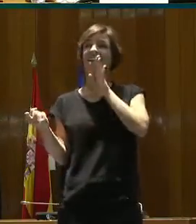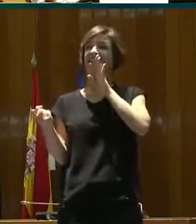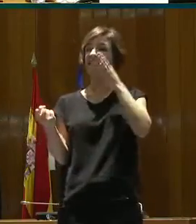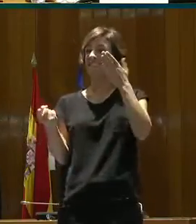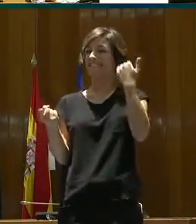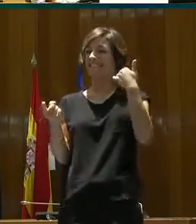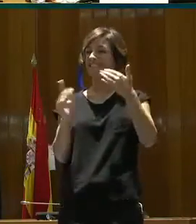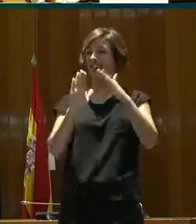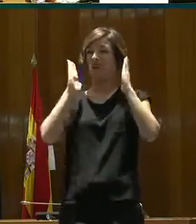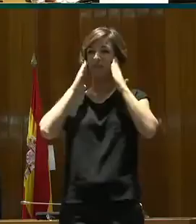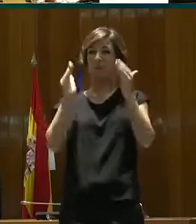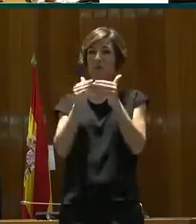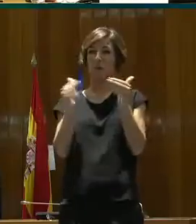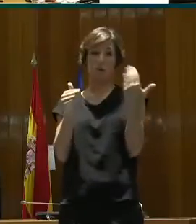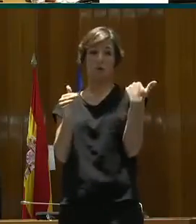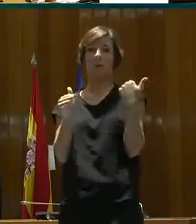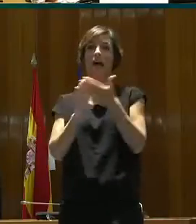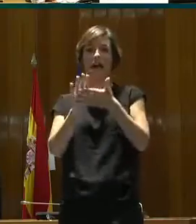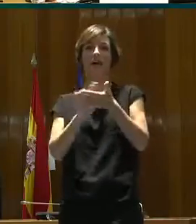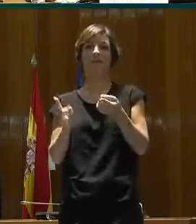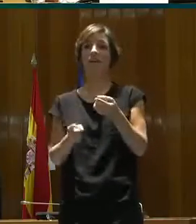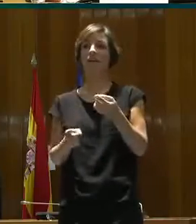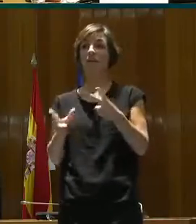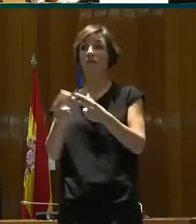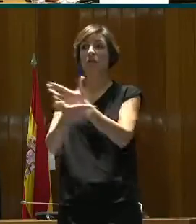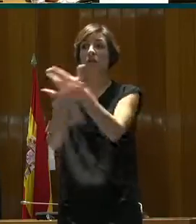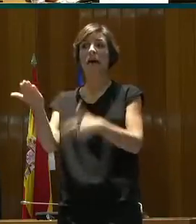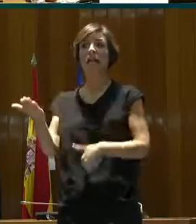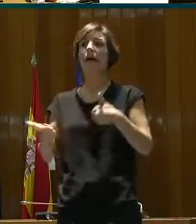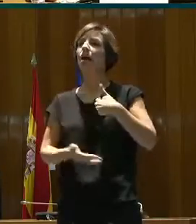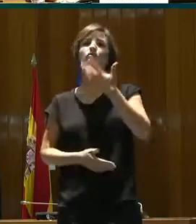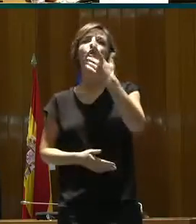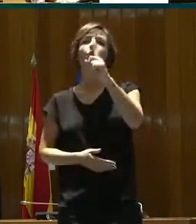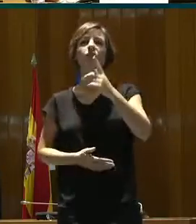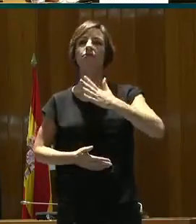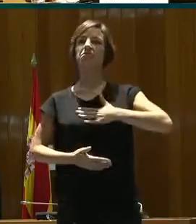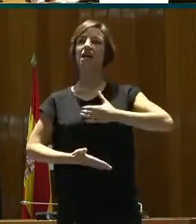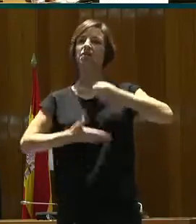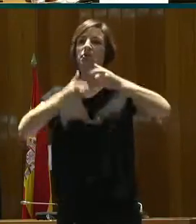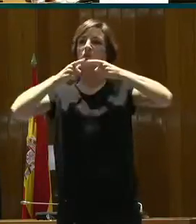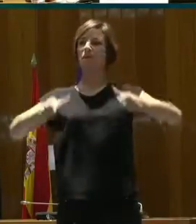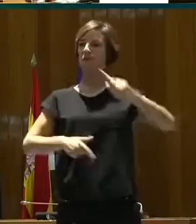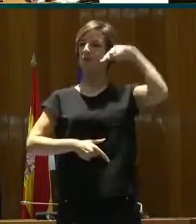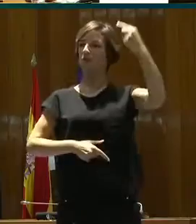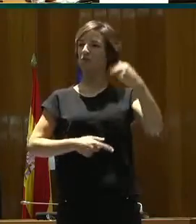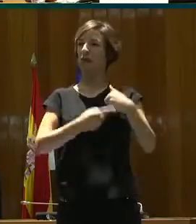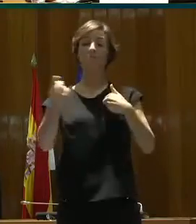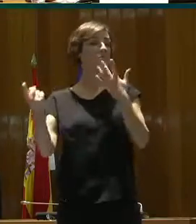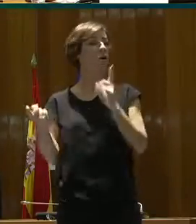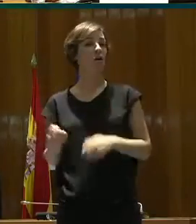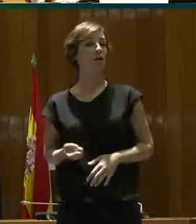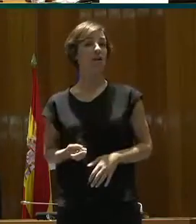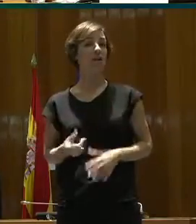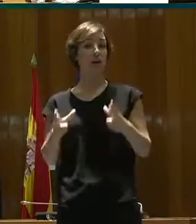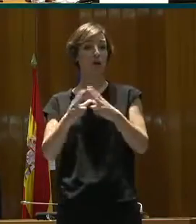presentación del Congreso hace unos minutos, el desconocimiento general de ese patrimonio lingüístico y cultural del que todas las sociedades de las que